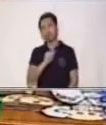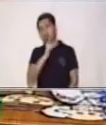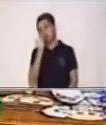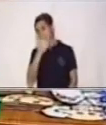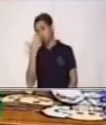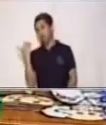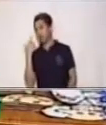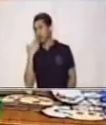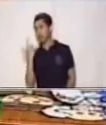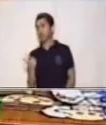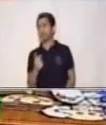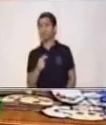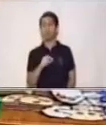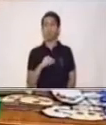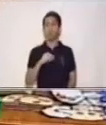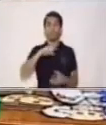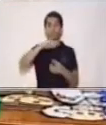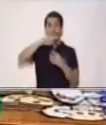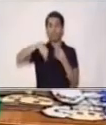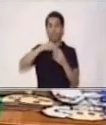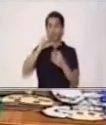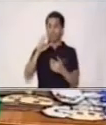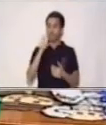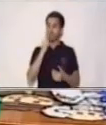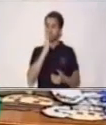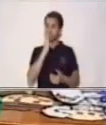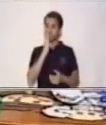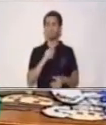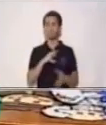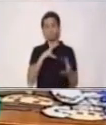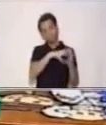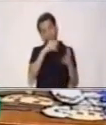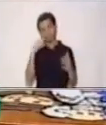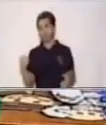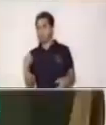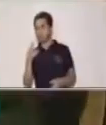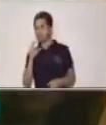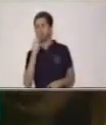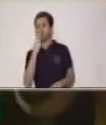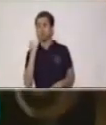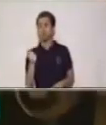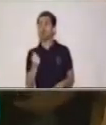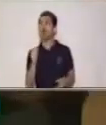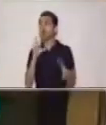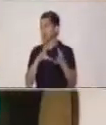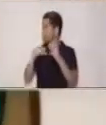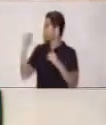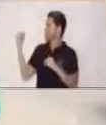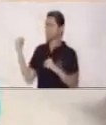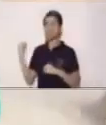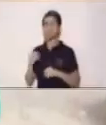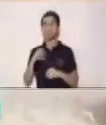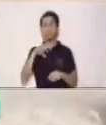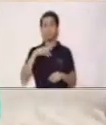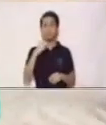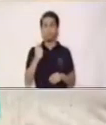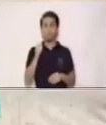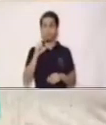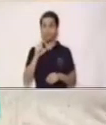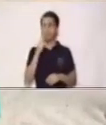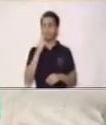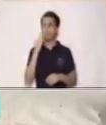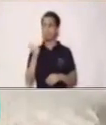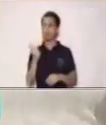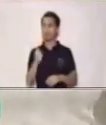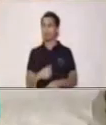des cuenta cómo se empiezan a formar las palabras. Pacha, recuerda que en nuestro abecedario siempre